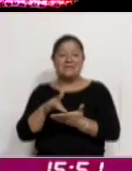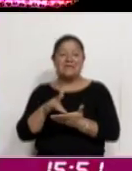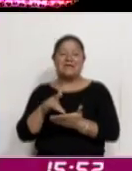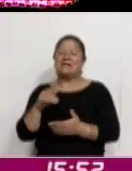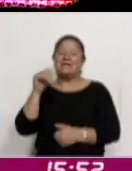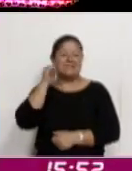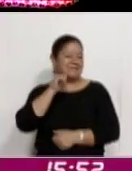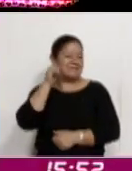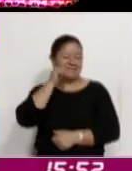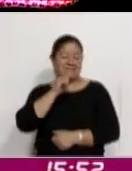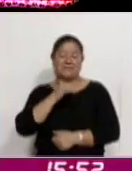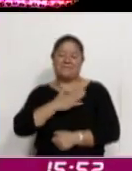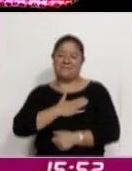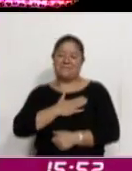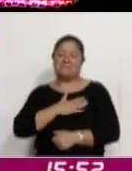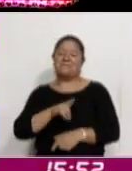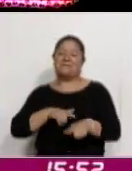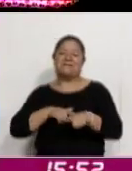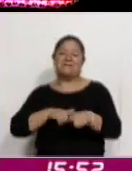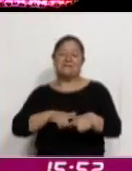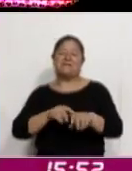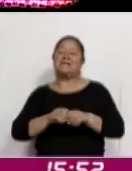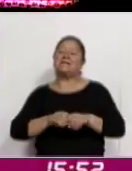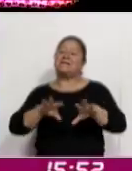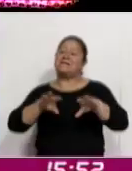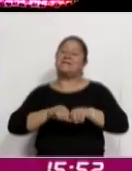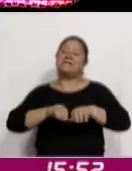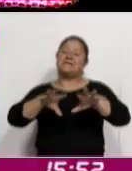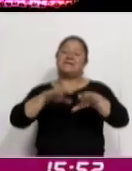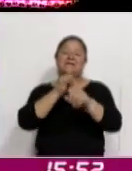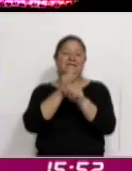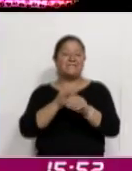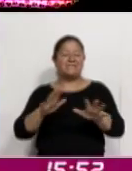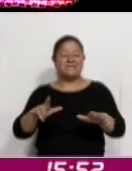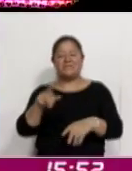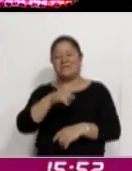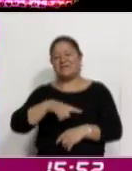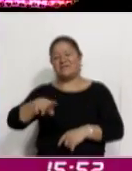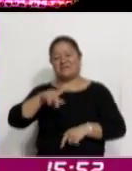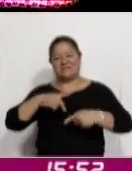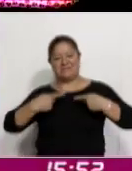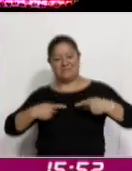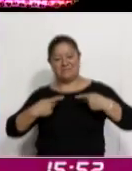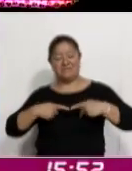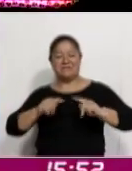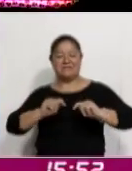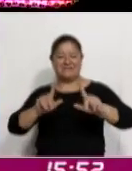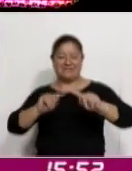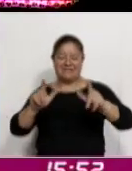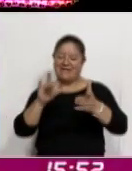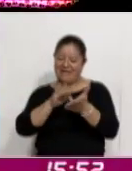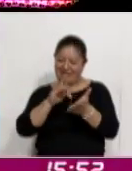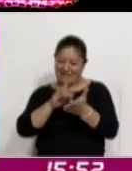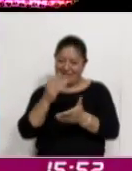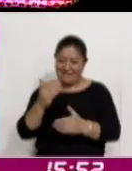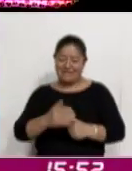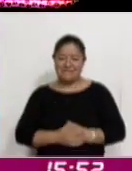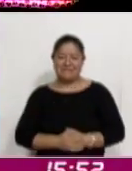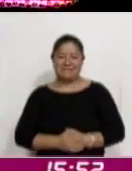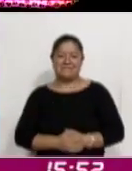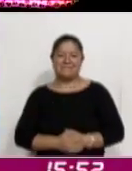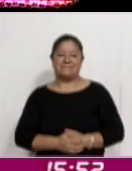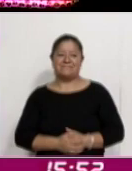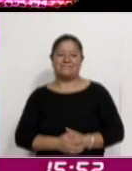dado para seguir transmitiendo, informando, entreteniendo a la ciudadanía tlaxcalteca. Muchísimas gracias por esta